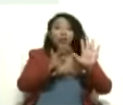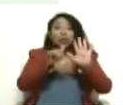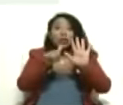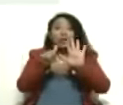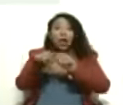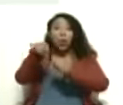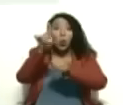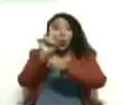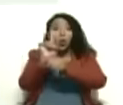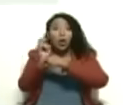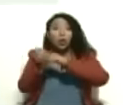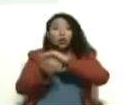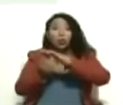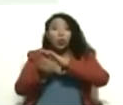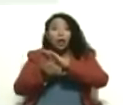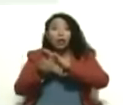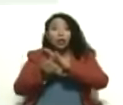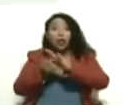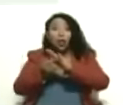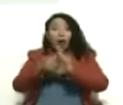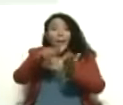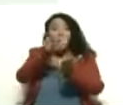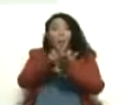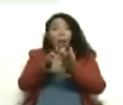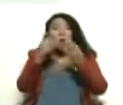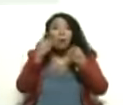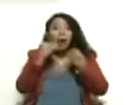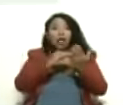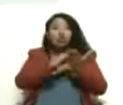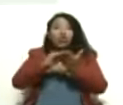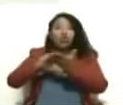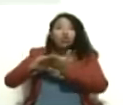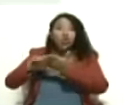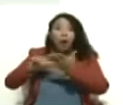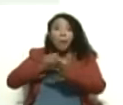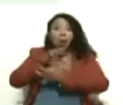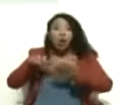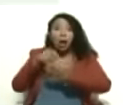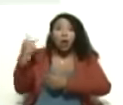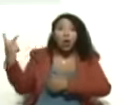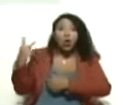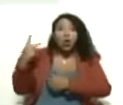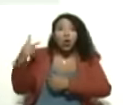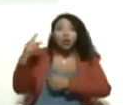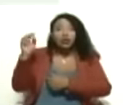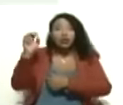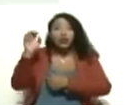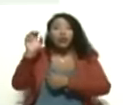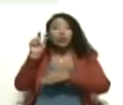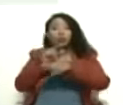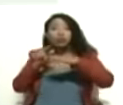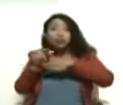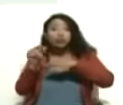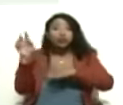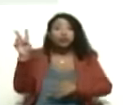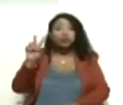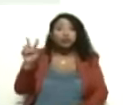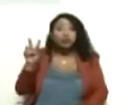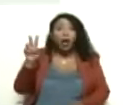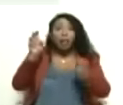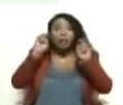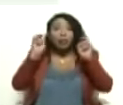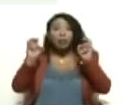único instrumento jurídico válido para alcanzar una solución práctica y satisfactoria para Venezuela y Guyana en torno a la